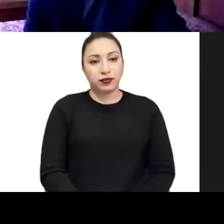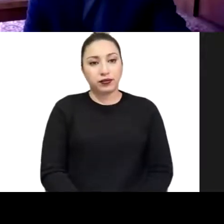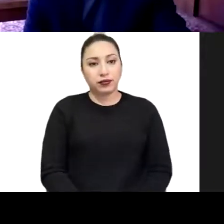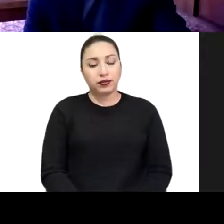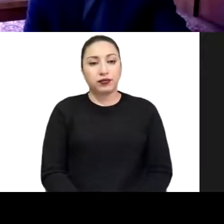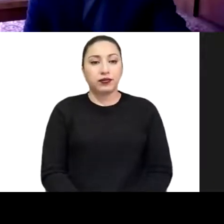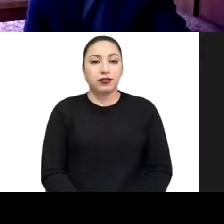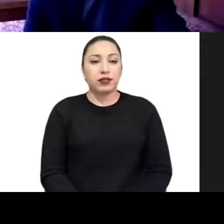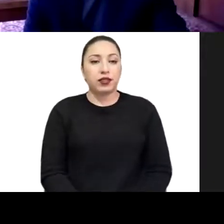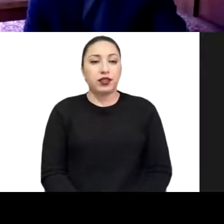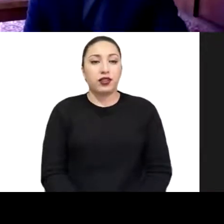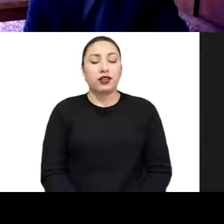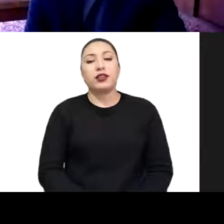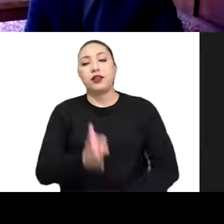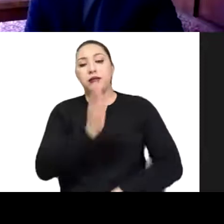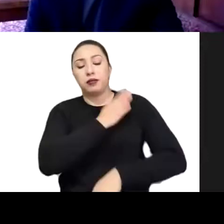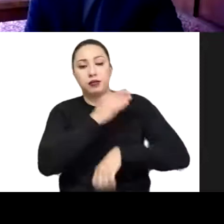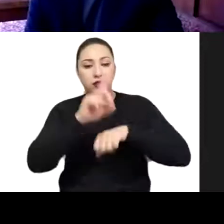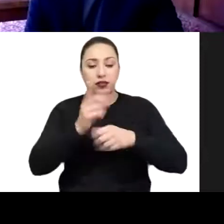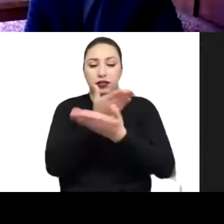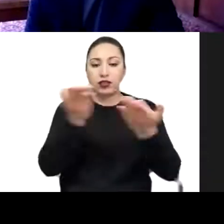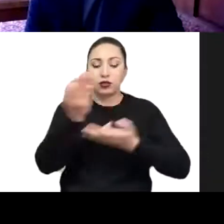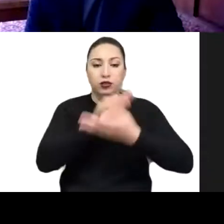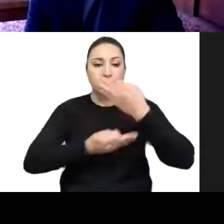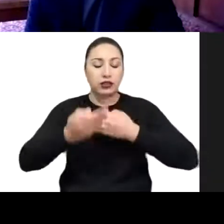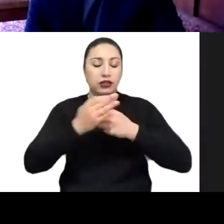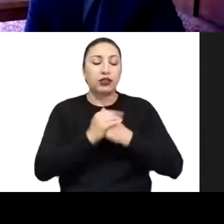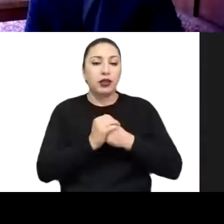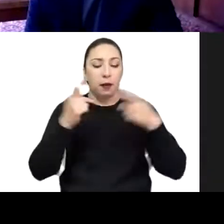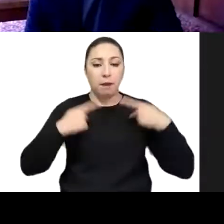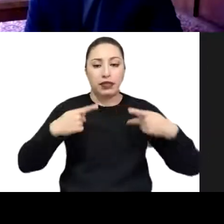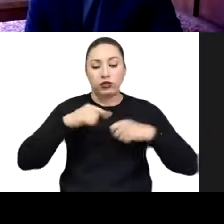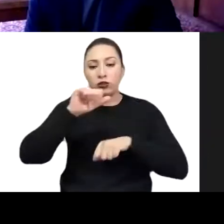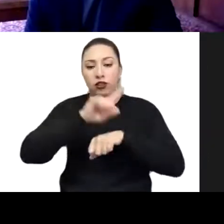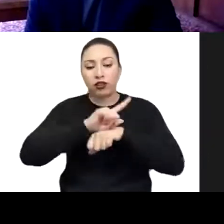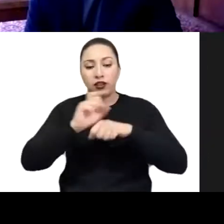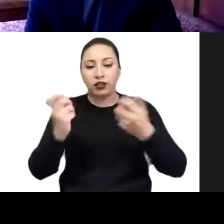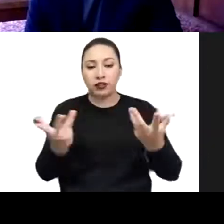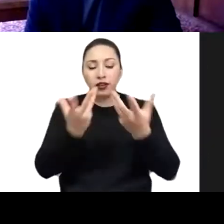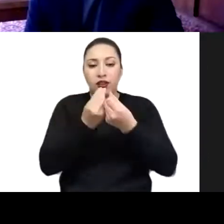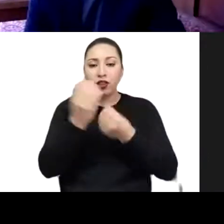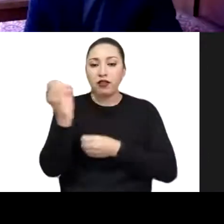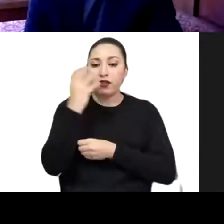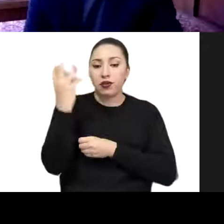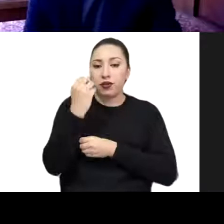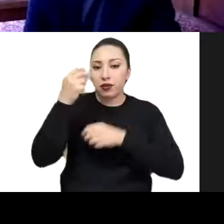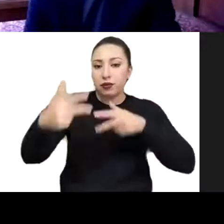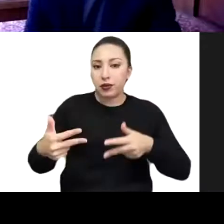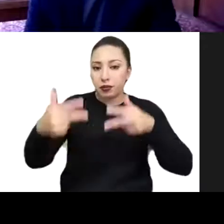Bueno, muy buenos días a todas y a todos los que nos acompañan en este